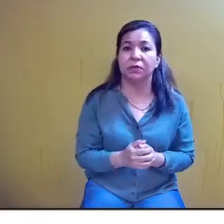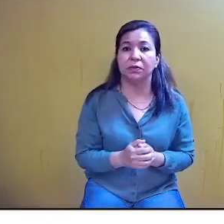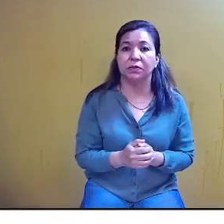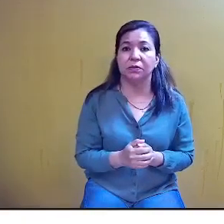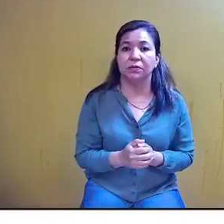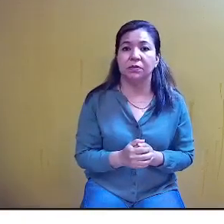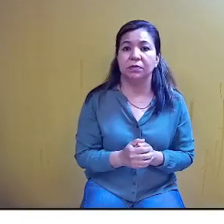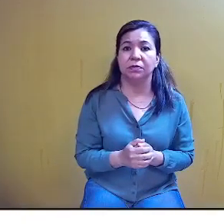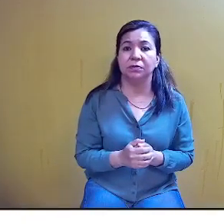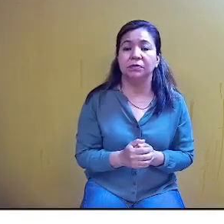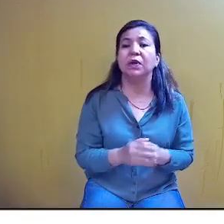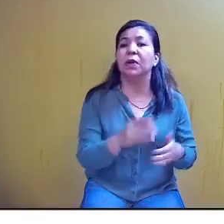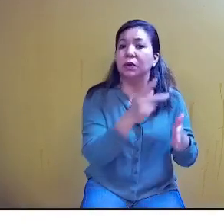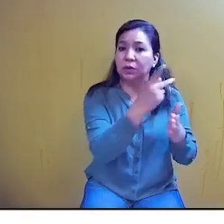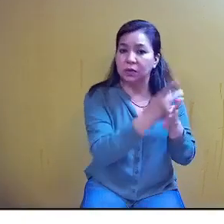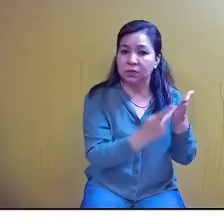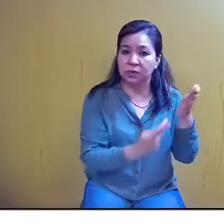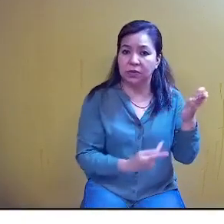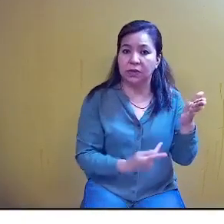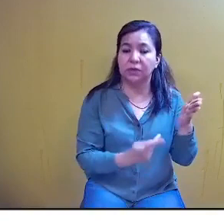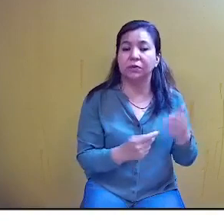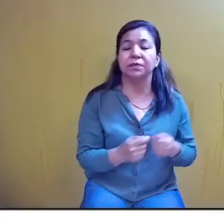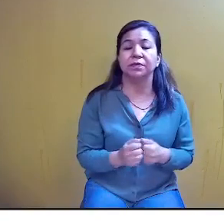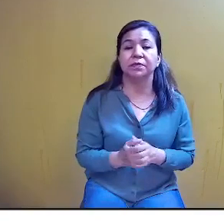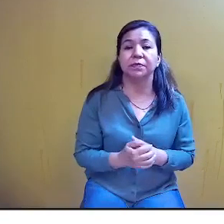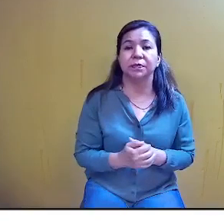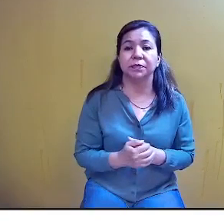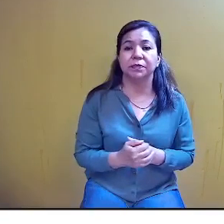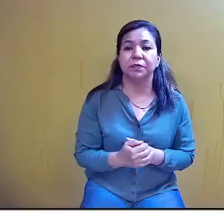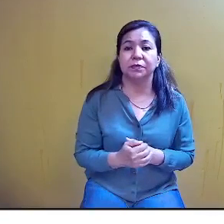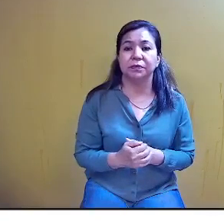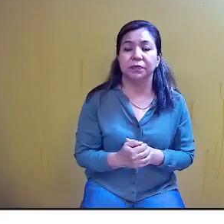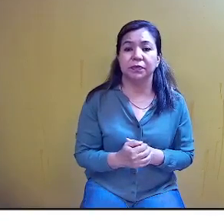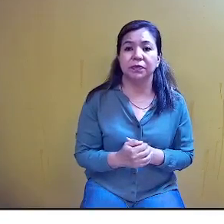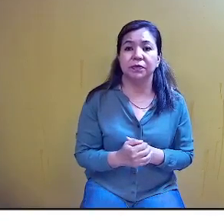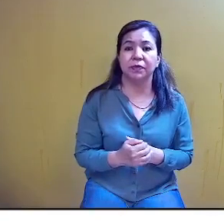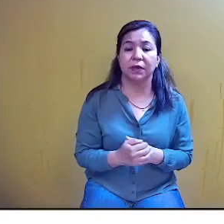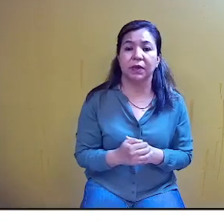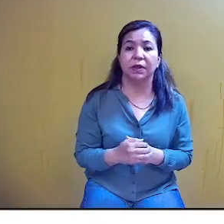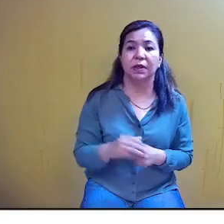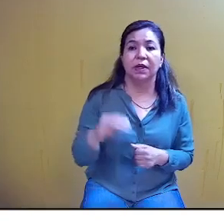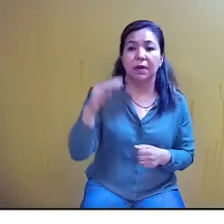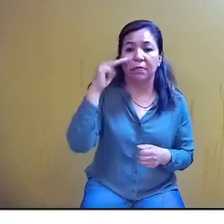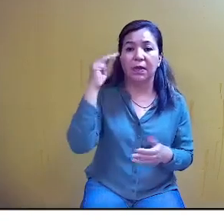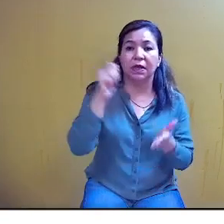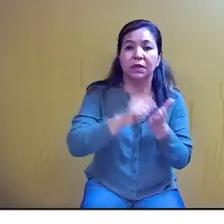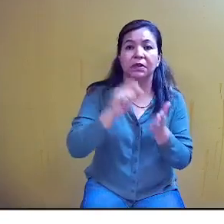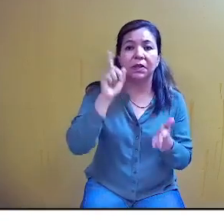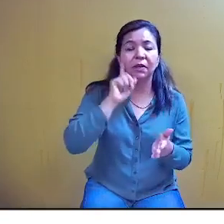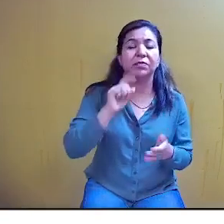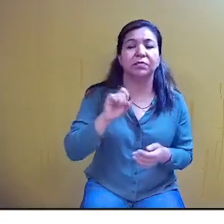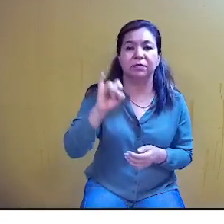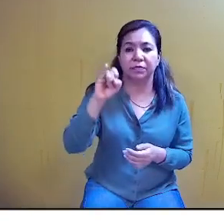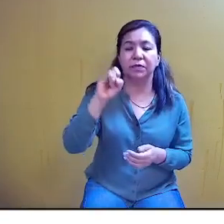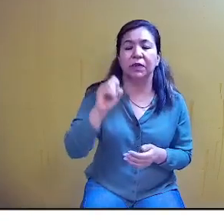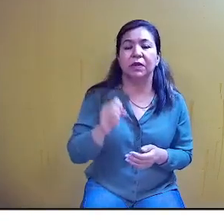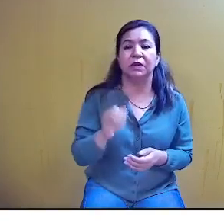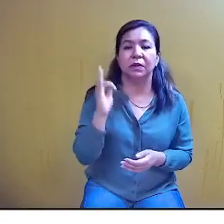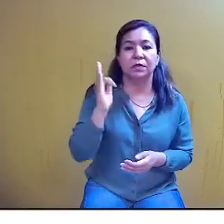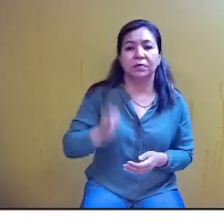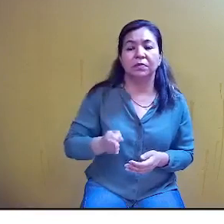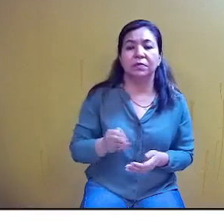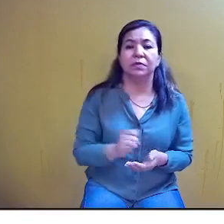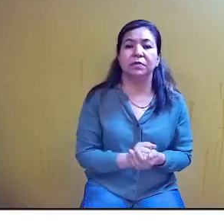Con el proyecto. Gracias, magistrado. Magistrada ponente Almadelia Eugenio Alcaraz. Es mi proyecto.